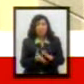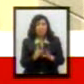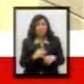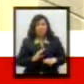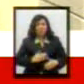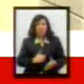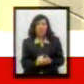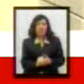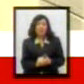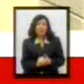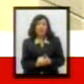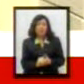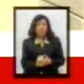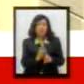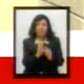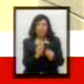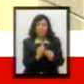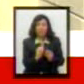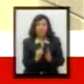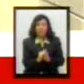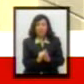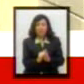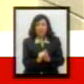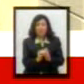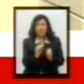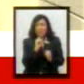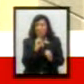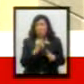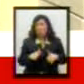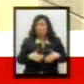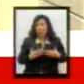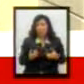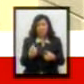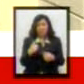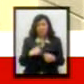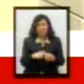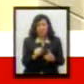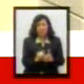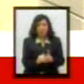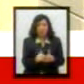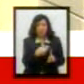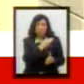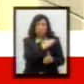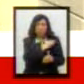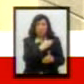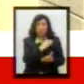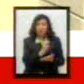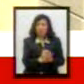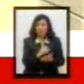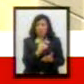embarazo entonces en conclusión Quisiera saber si es posible incluir ante el Ministerio de